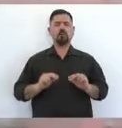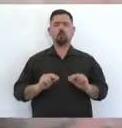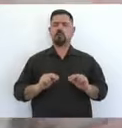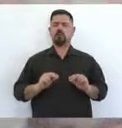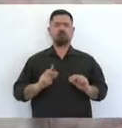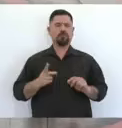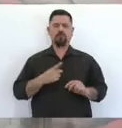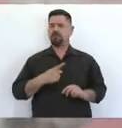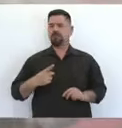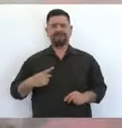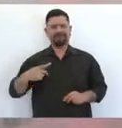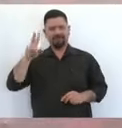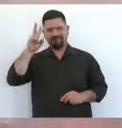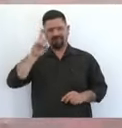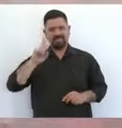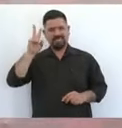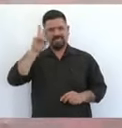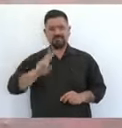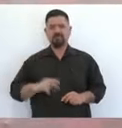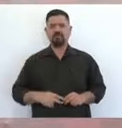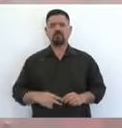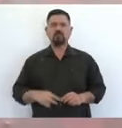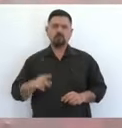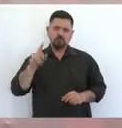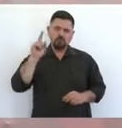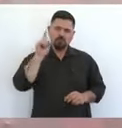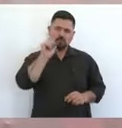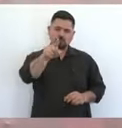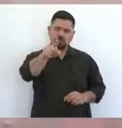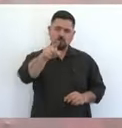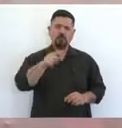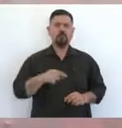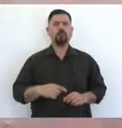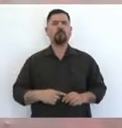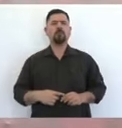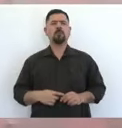No hay que tenerle